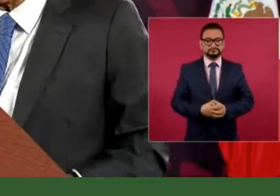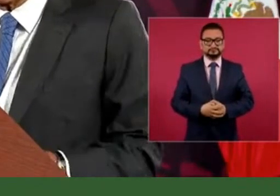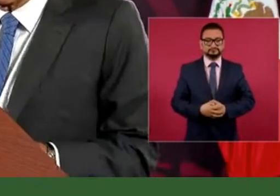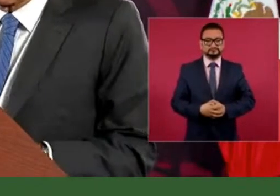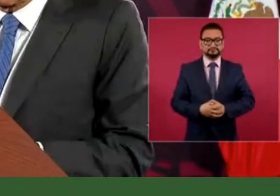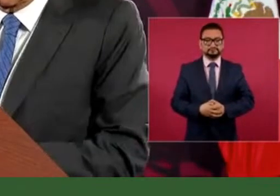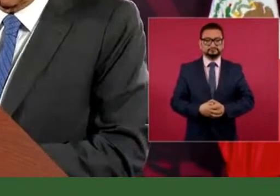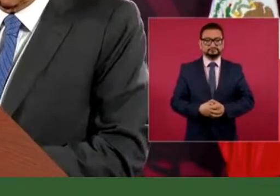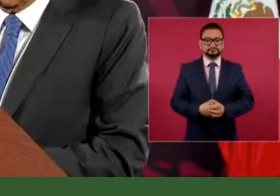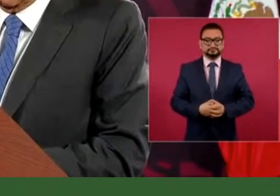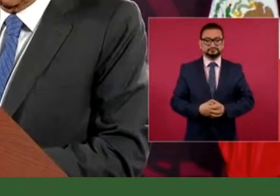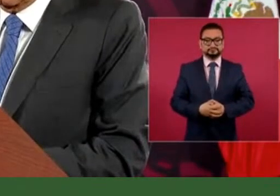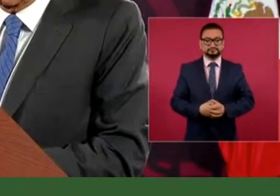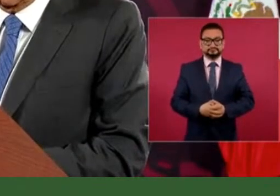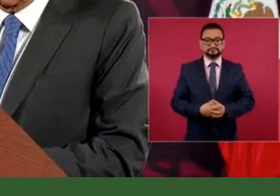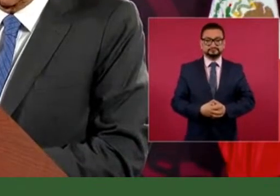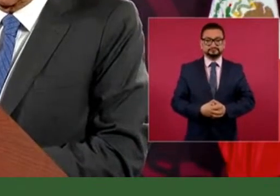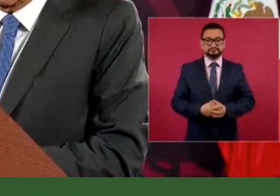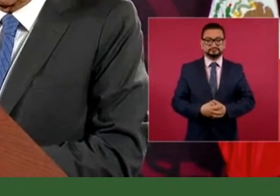ya